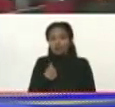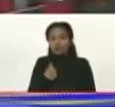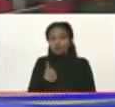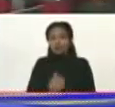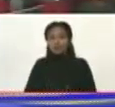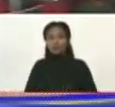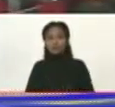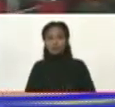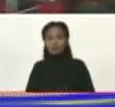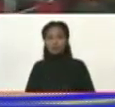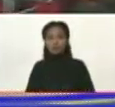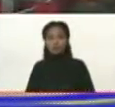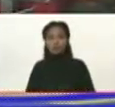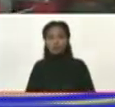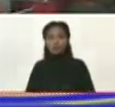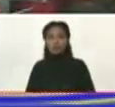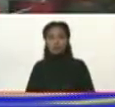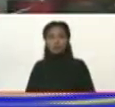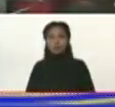de